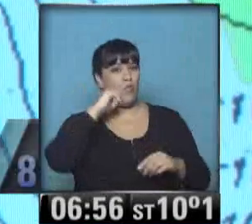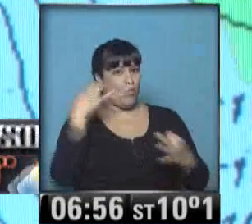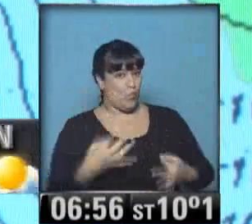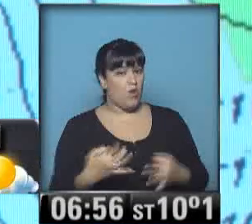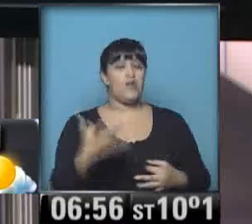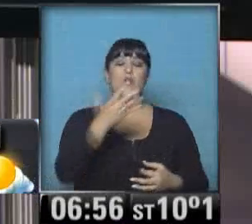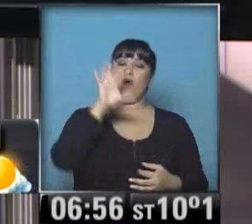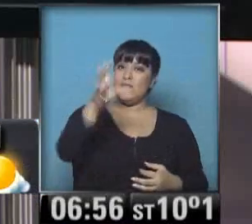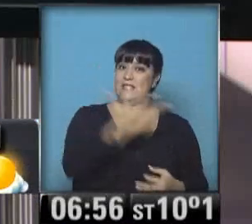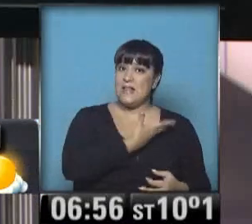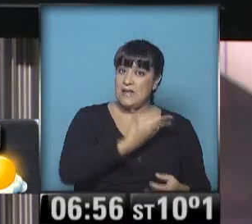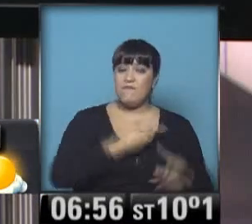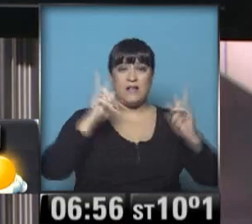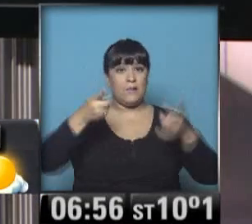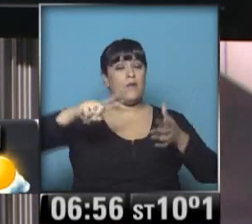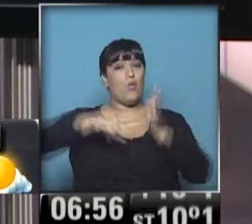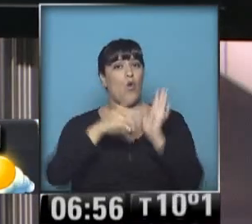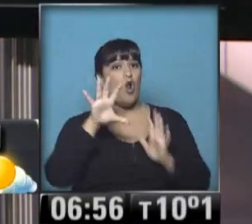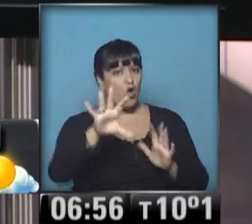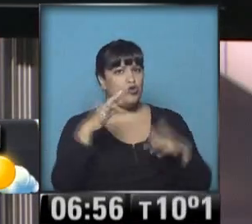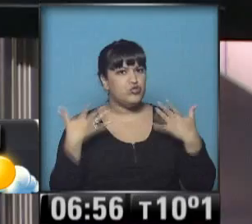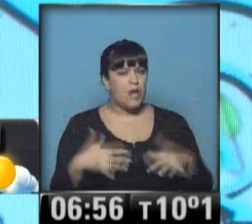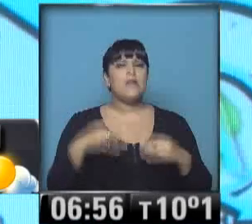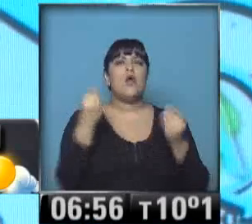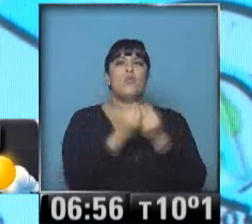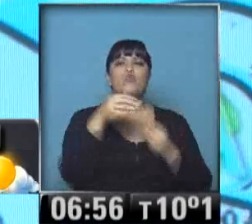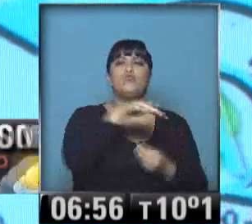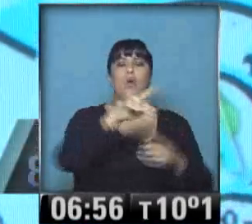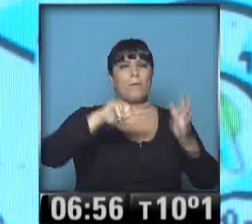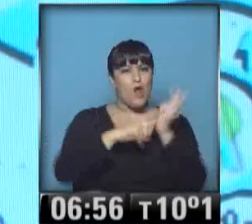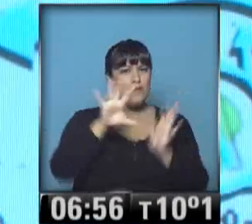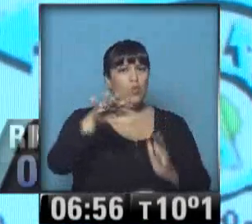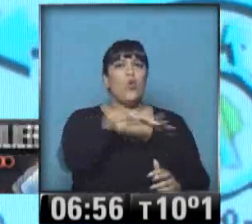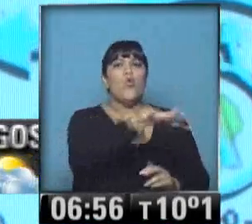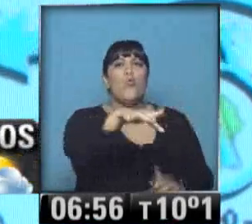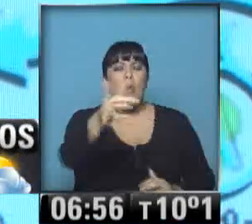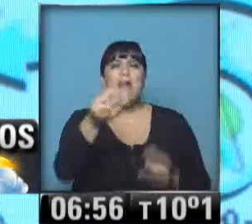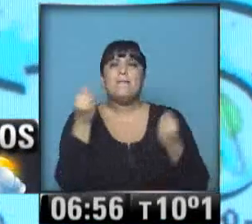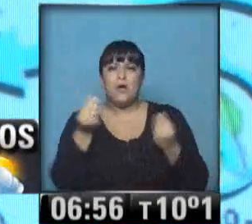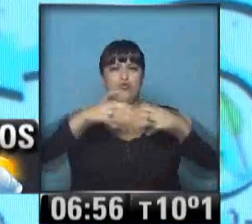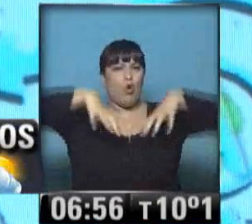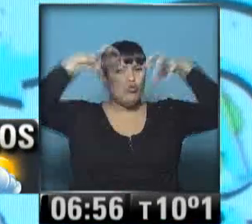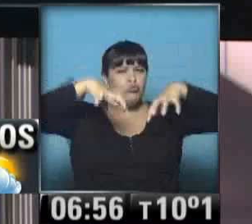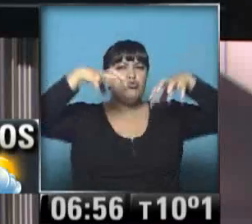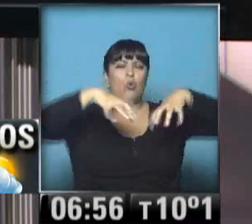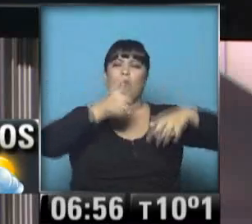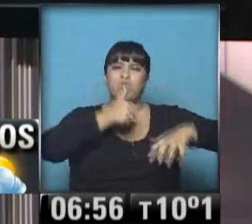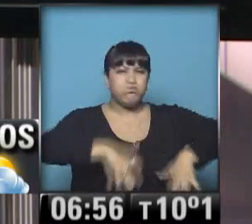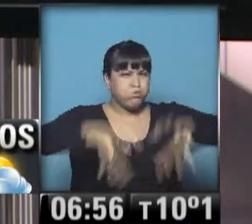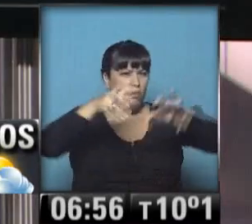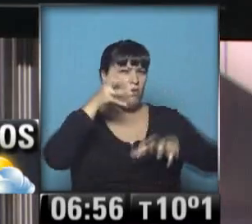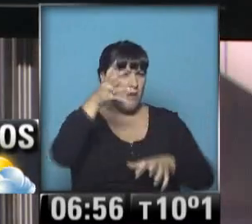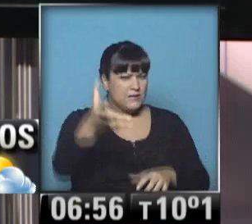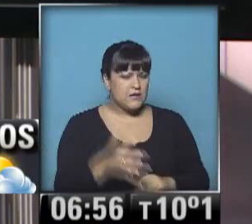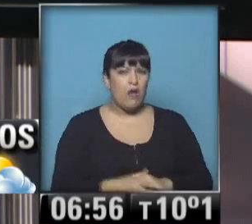Fe, la provincia de Buenos Aires, que hay muchos lugares en la provincia de Buenos Aires que el agua sobra.